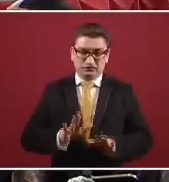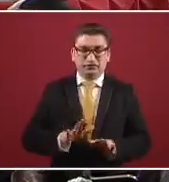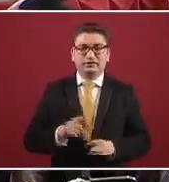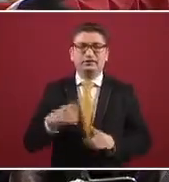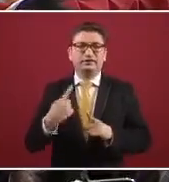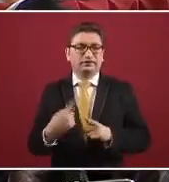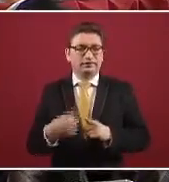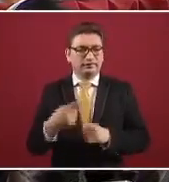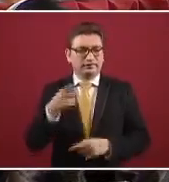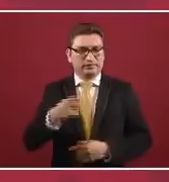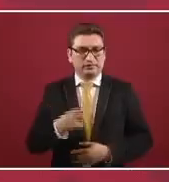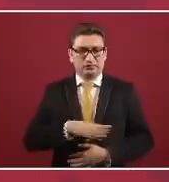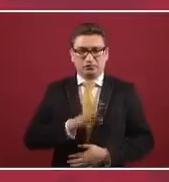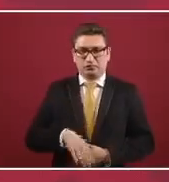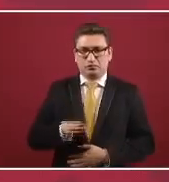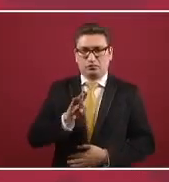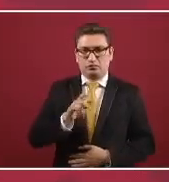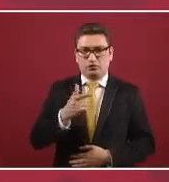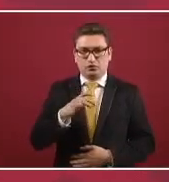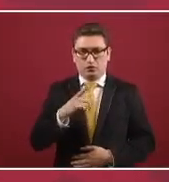fue el finado Burgoa,